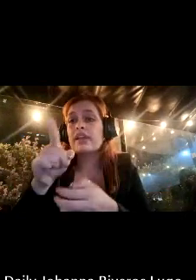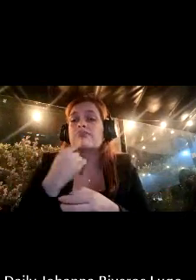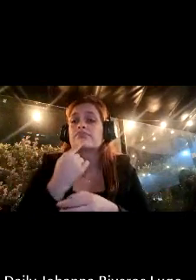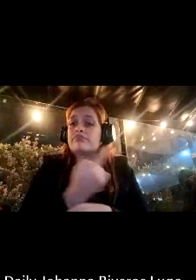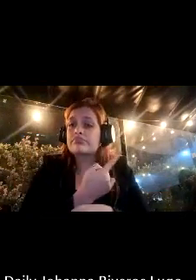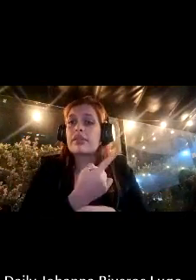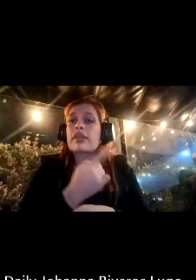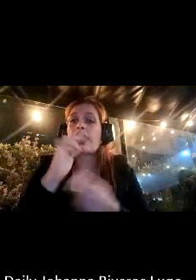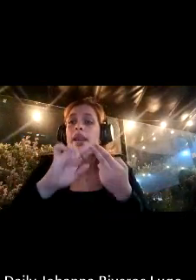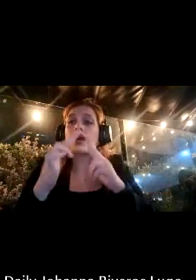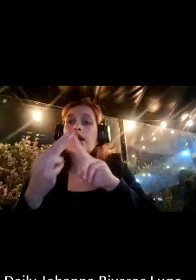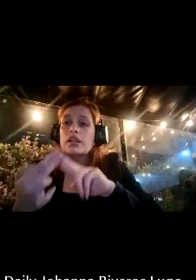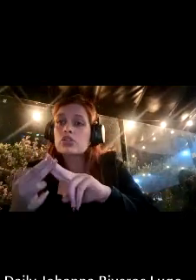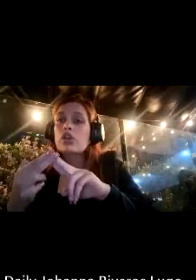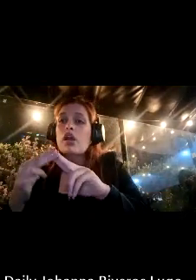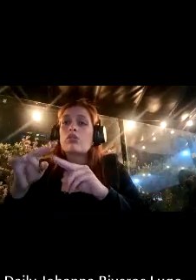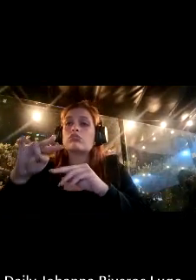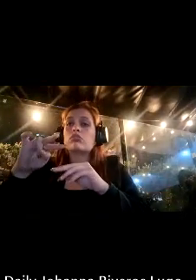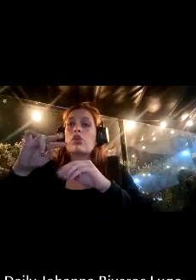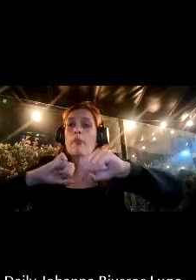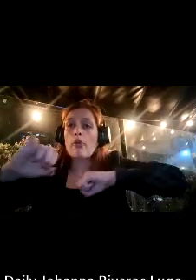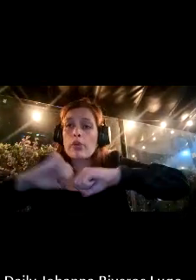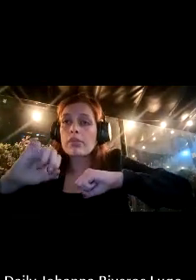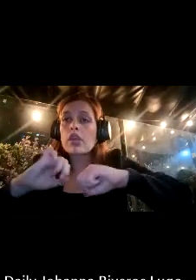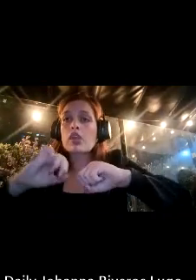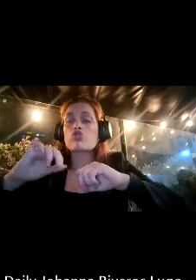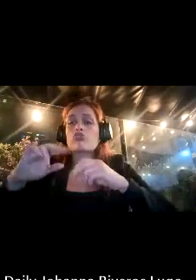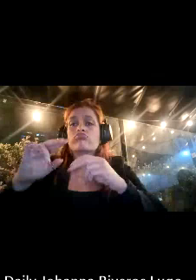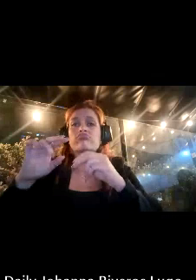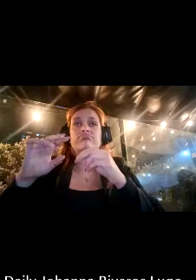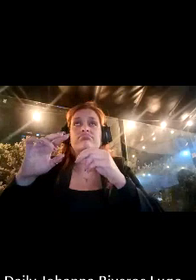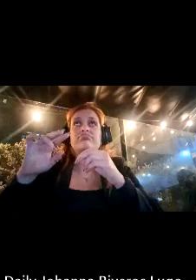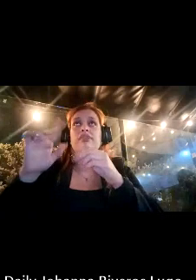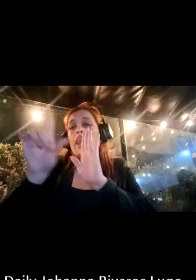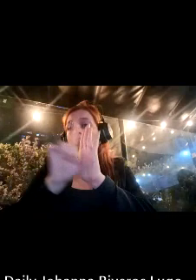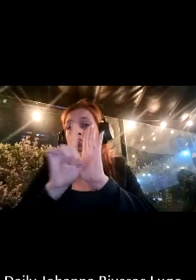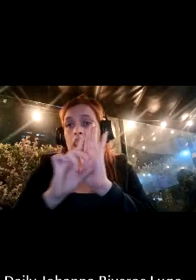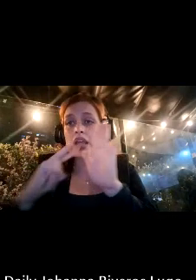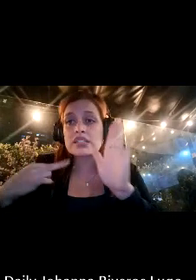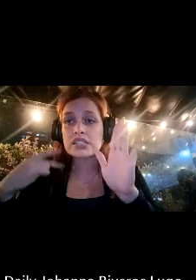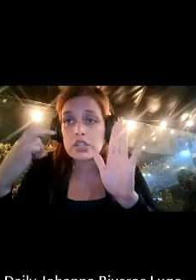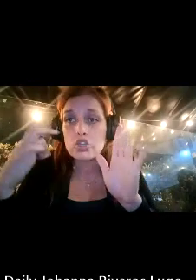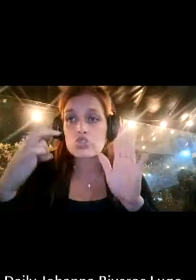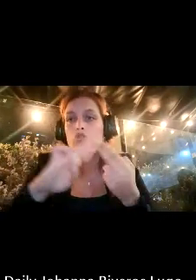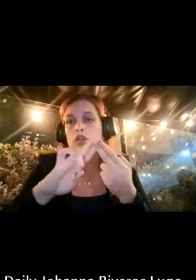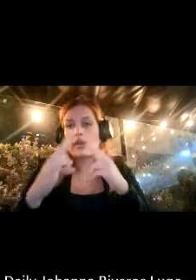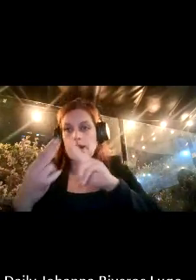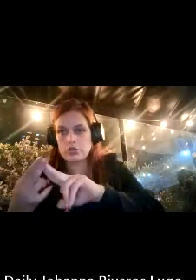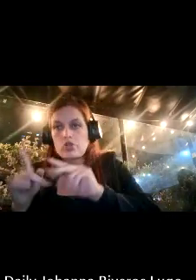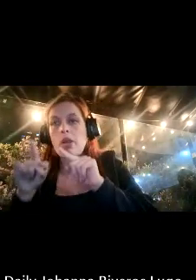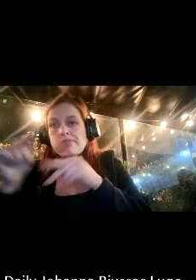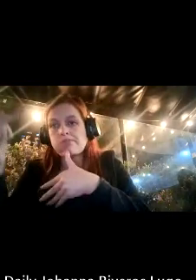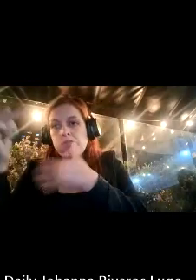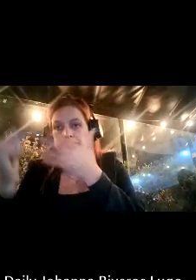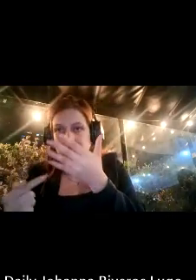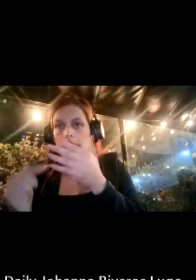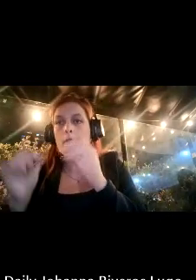caída libre, el movimiento parabólico, las leyes de Newton. Es decir, ustedes pueden elegir, no, yo quiero hacer